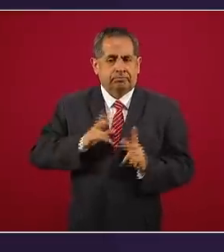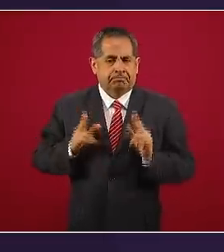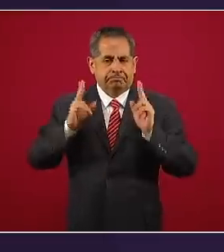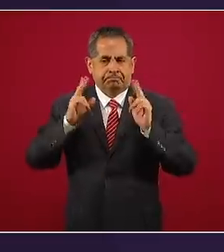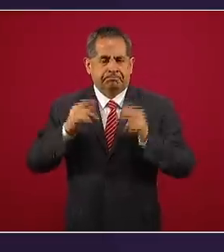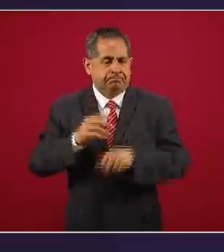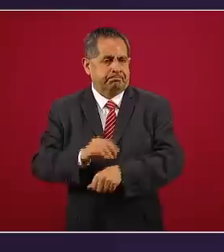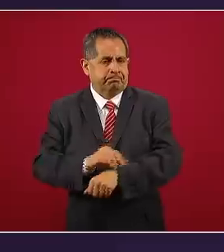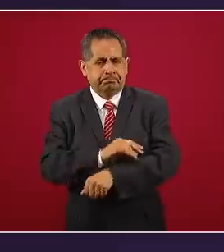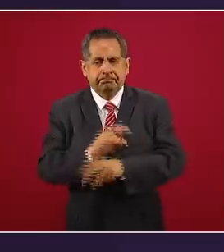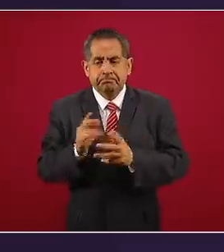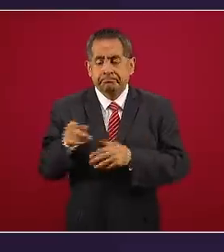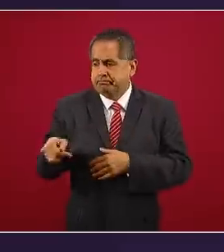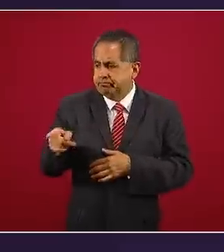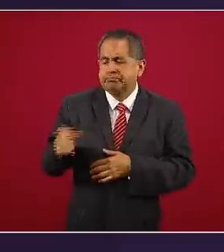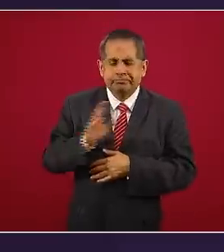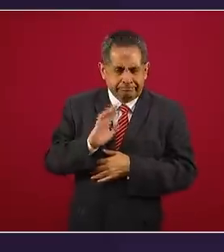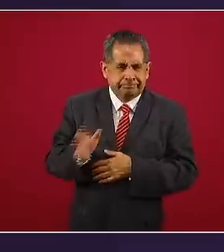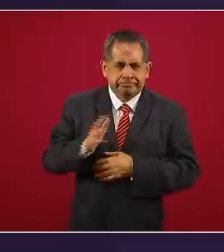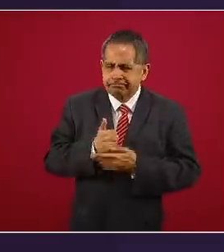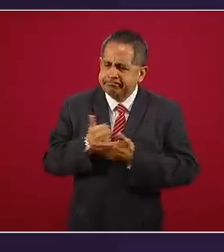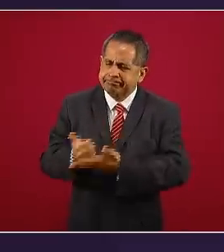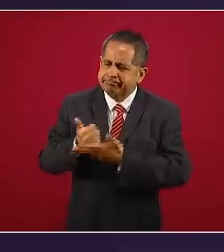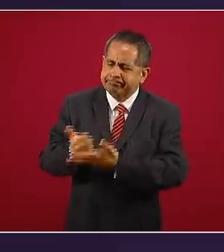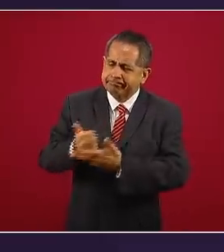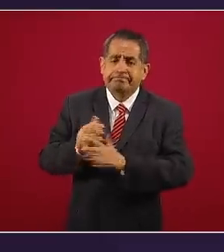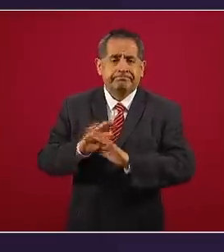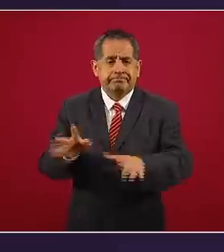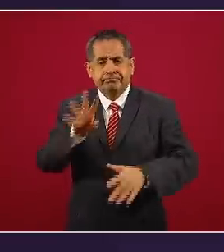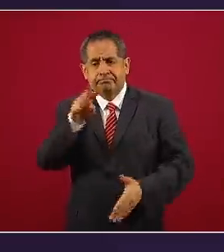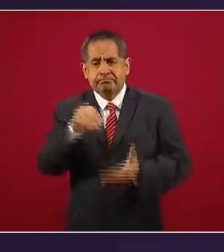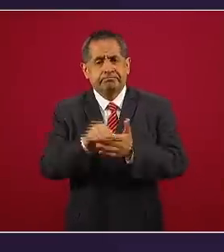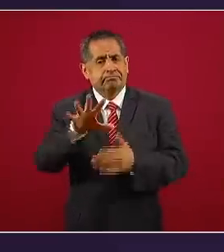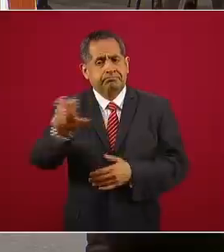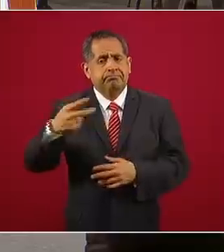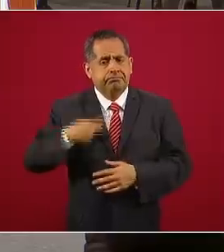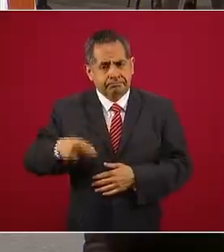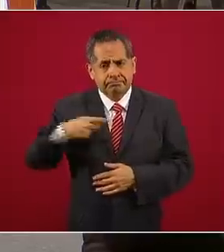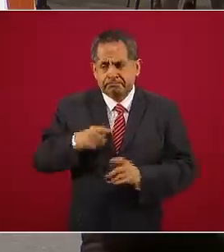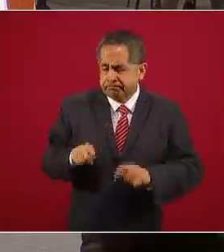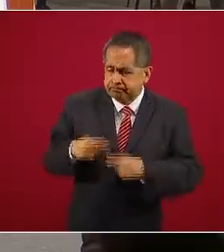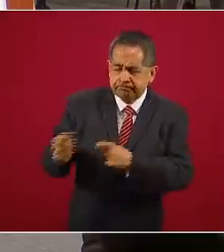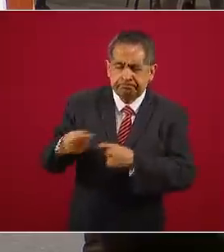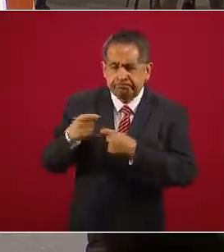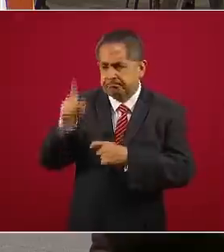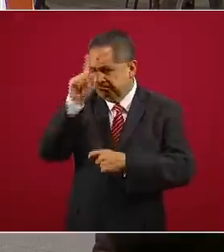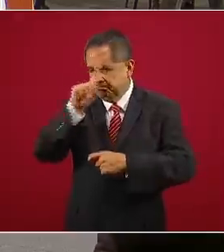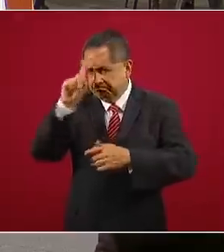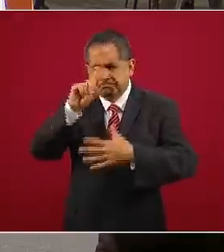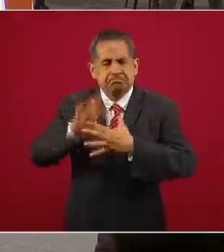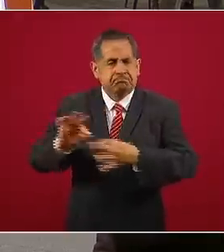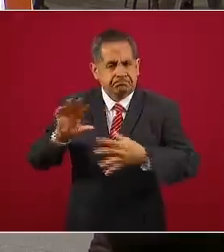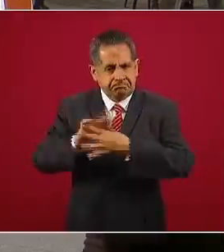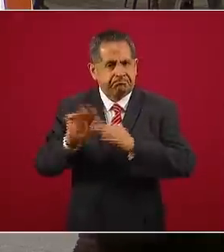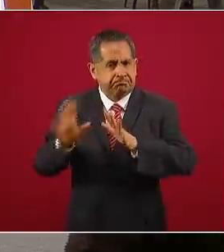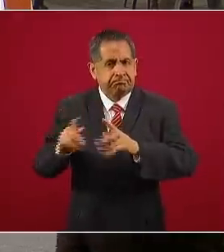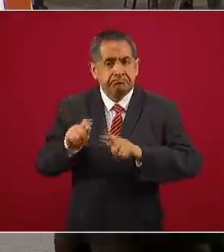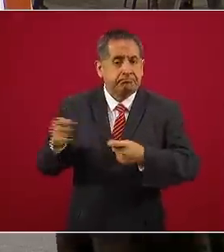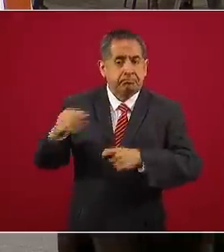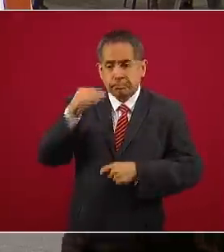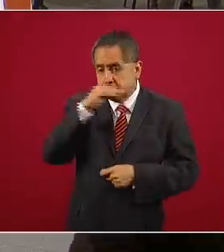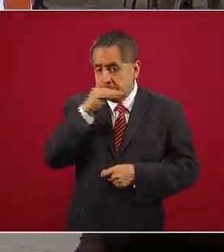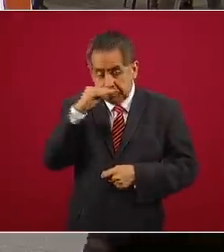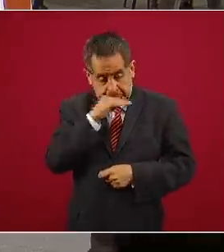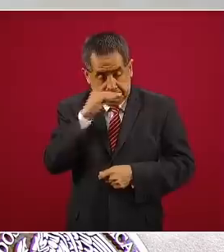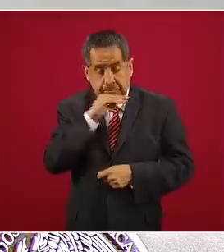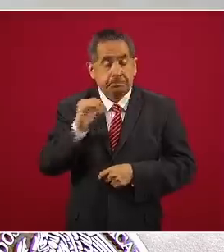afortunadamente hemos podido ayudar a un poco más de 4500 personas que también reciben gratuitamente o han